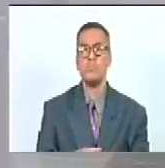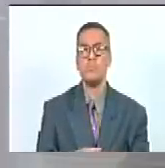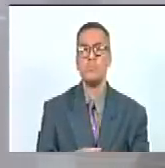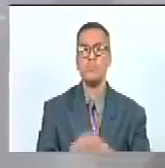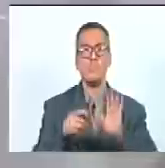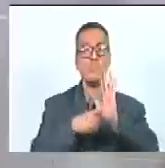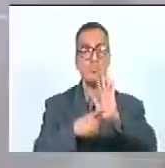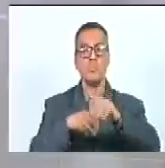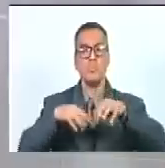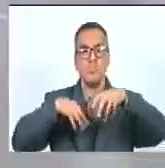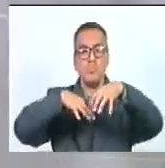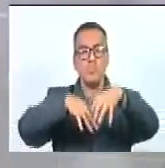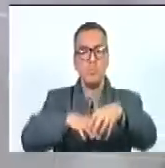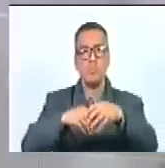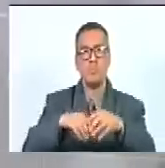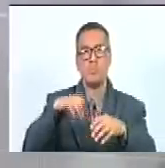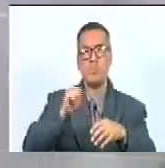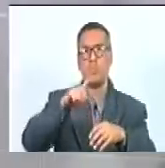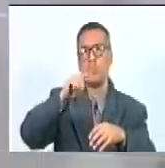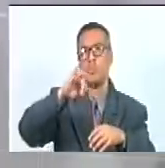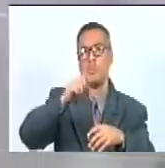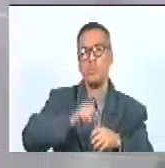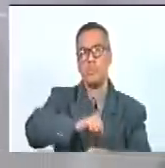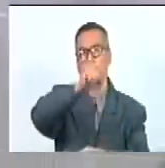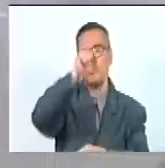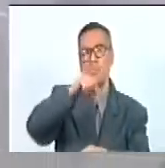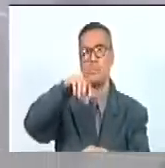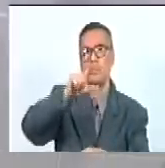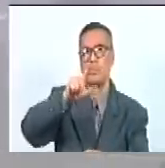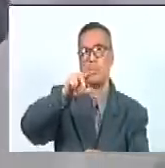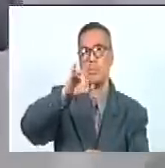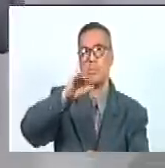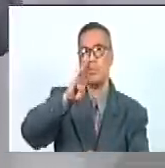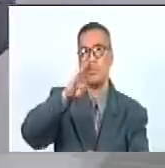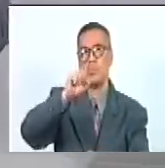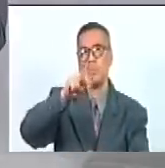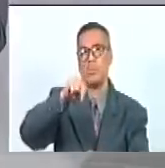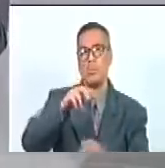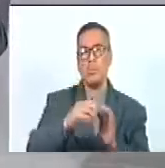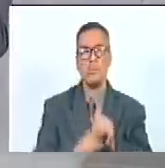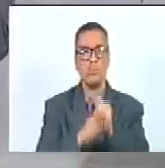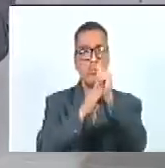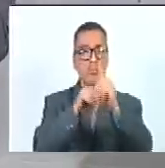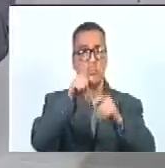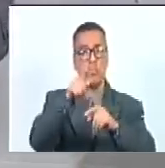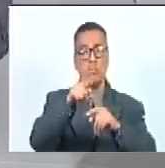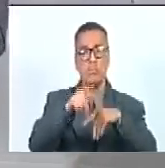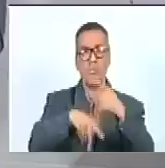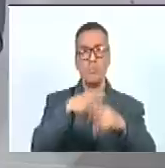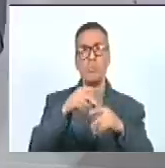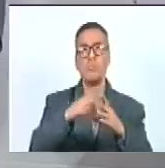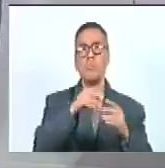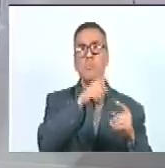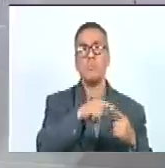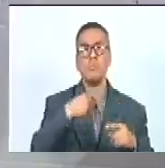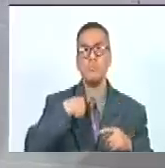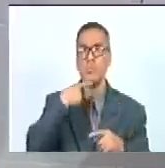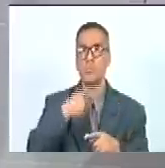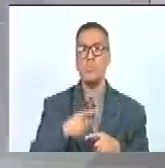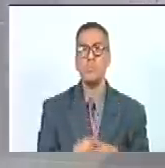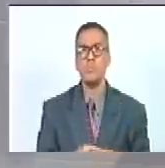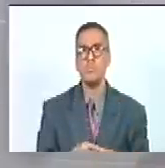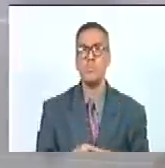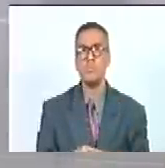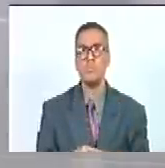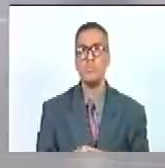frente a la invasión sionista al sur del Líbano, los dirigentes del Frente de Liberación de Palestina le dijeron que